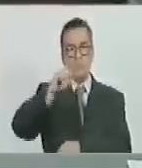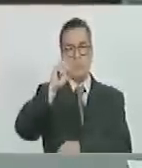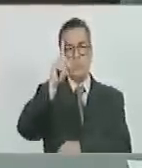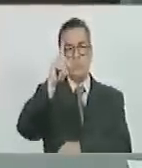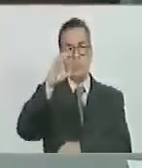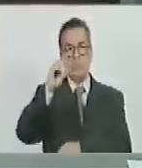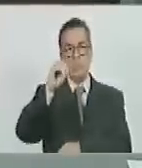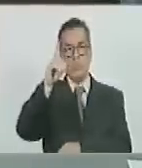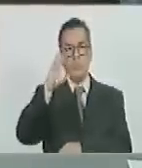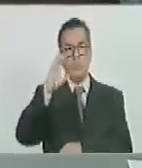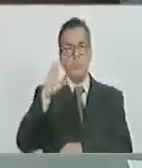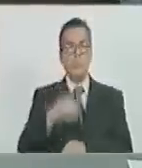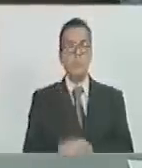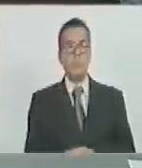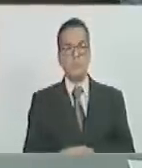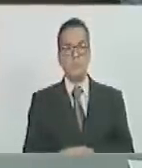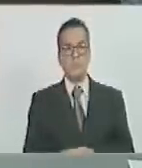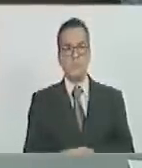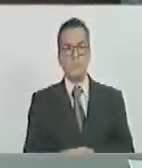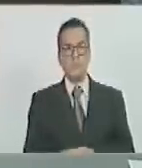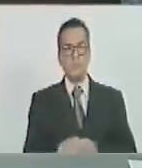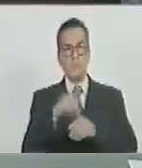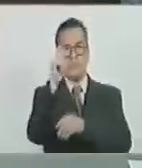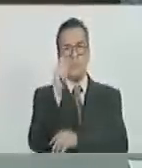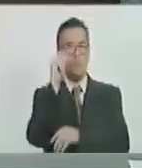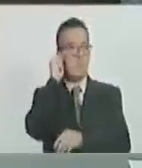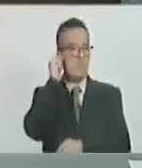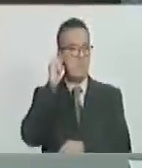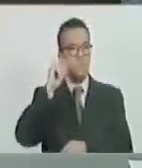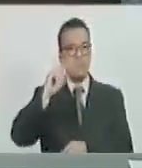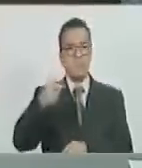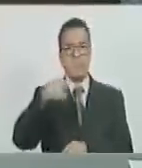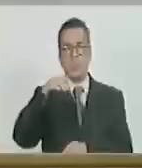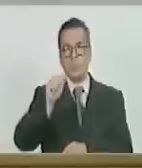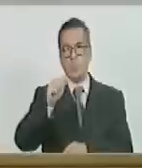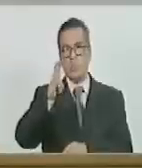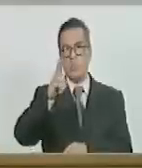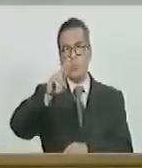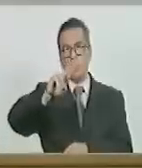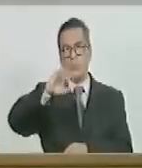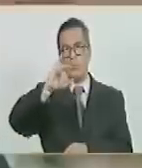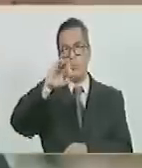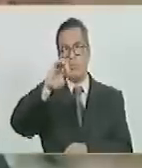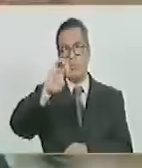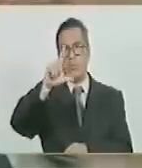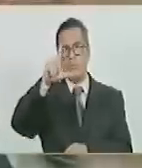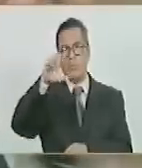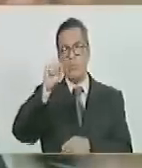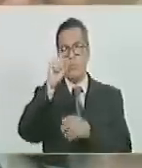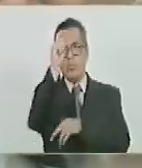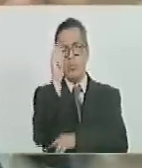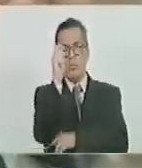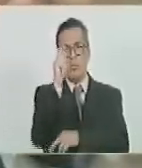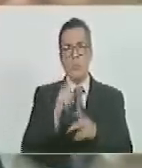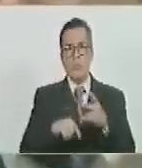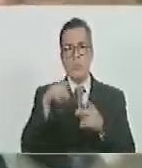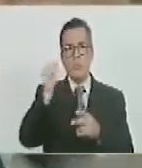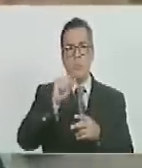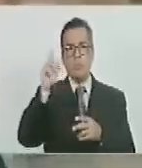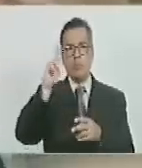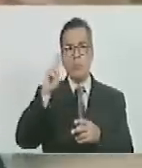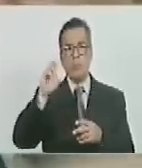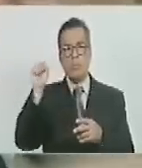Bolívar Graterol, la diputada Gloria Castillo de Durán, el diputado Ricardo